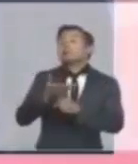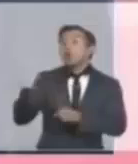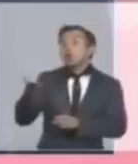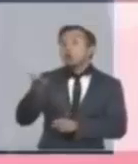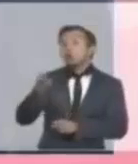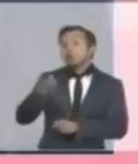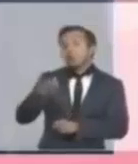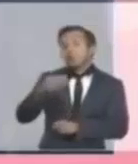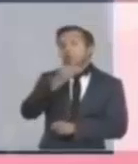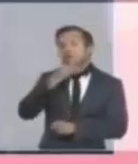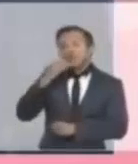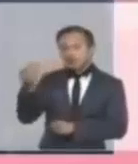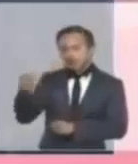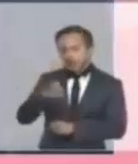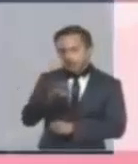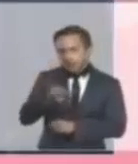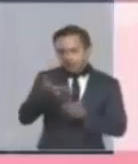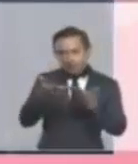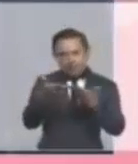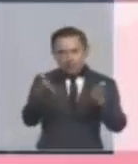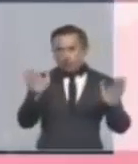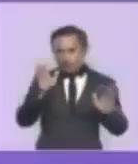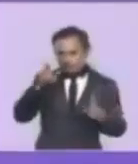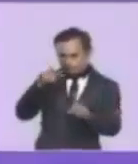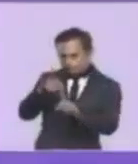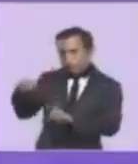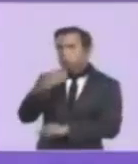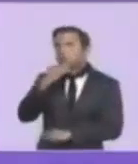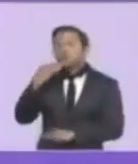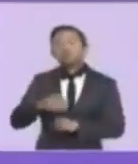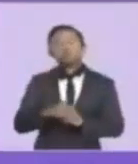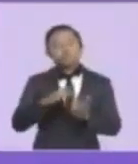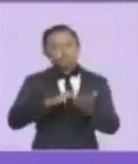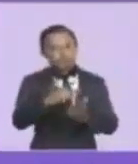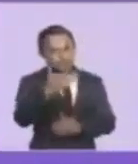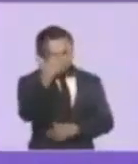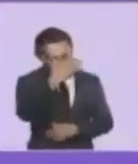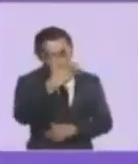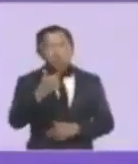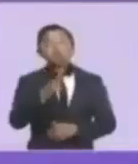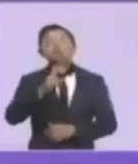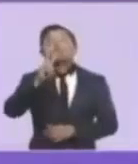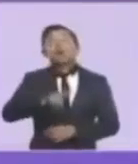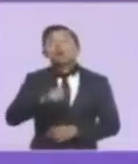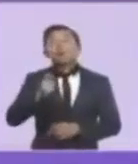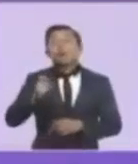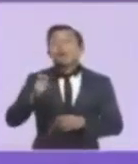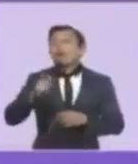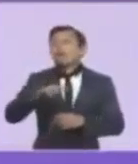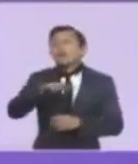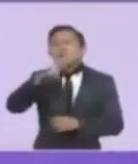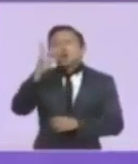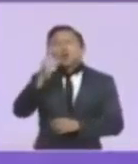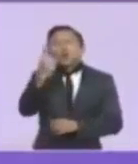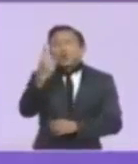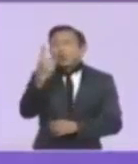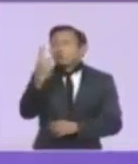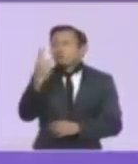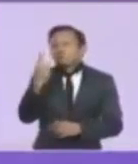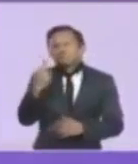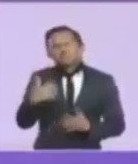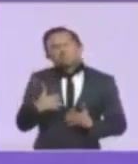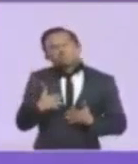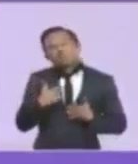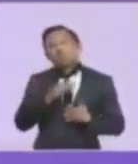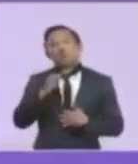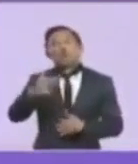mujer, estoy hablando de su esposa, ¿verdad? Claro, de Beatriz Gutiérrez, a quien le mandamos un saludo. Siendo autocríticos, Tatiana,